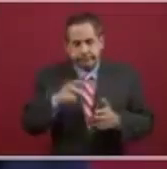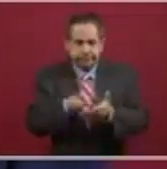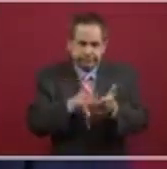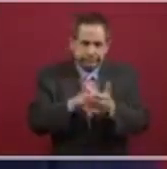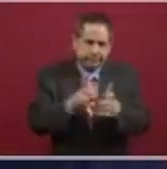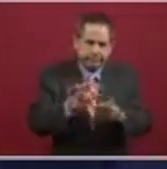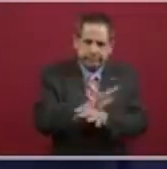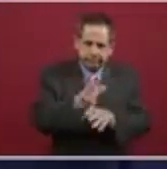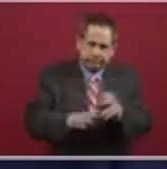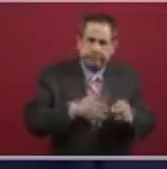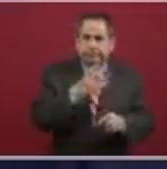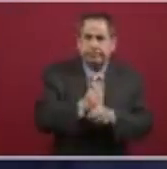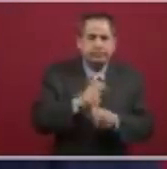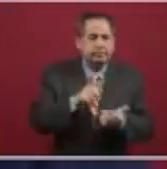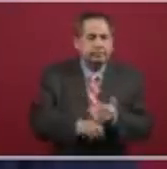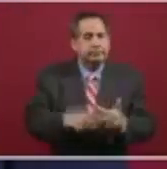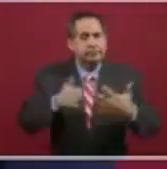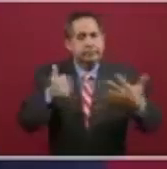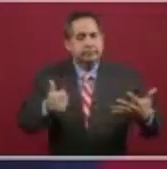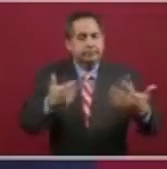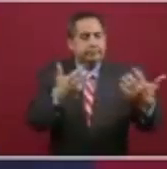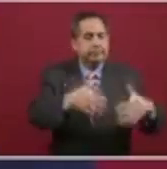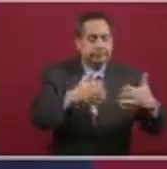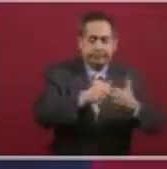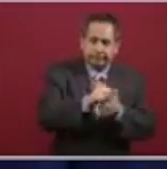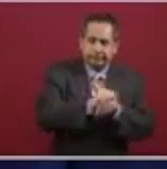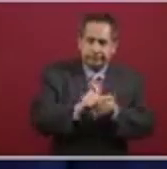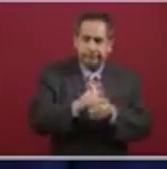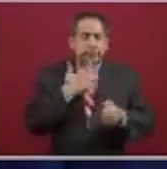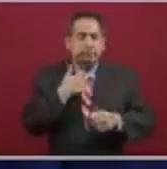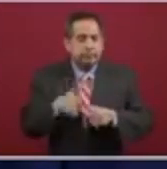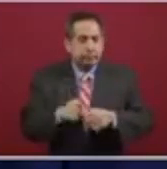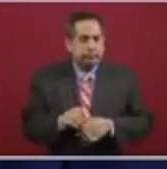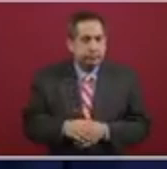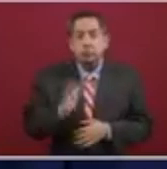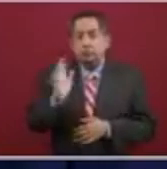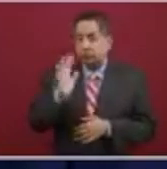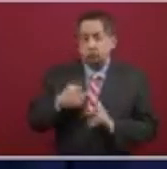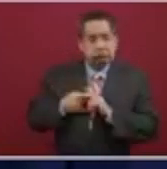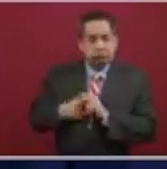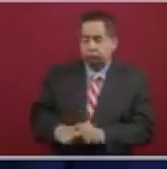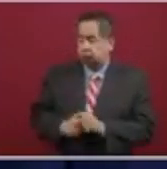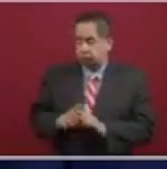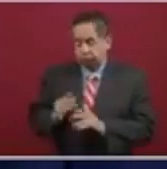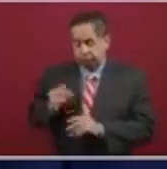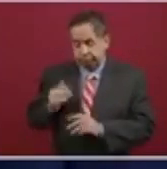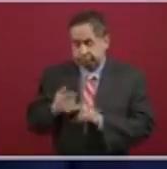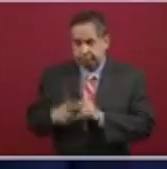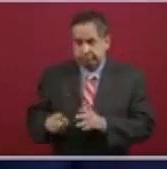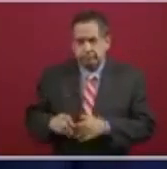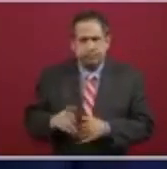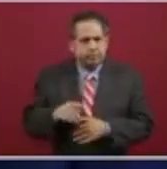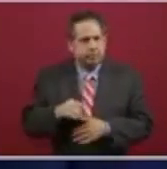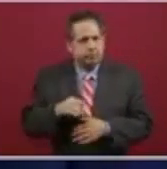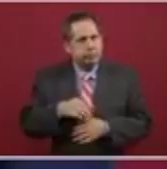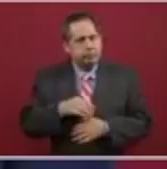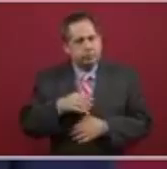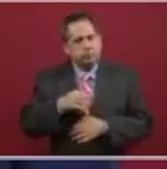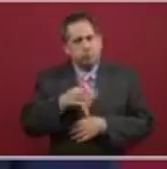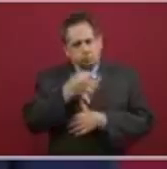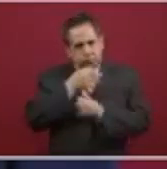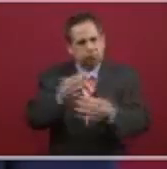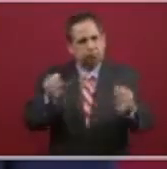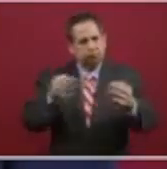rehabilitar las seis refinerías. Ya empezó el programa y ya les puedo decir